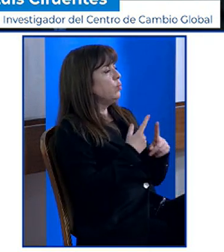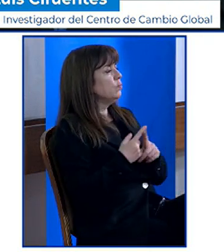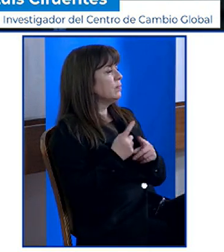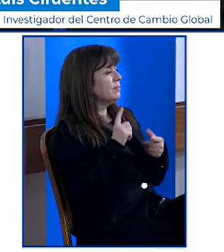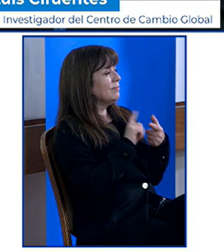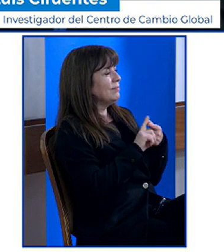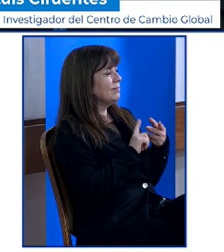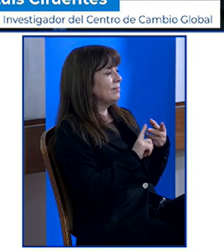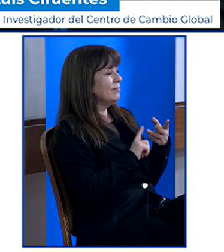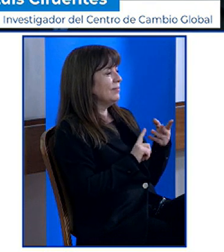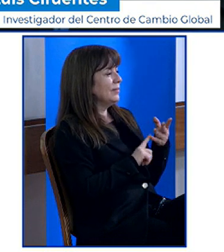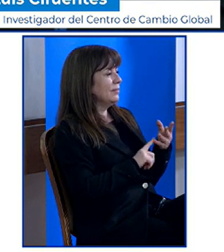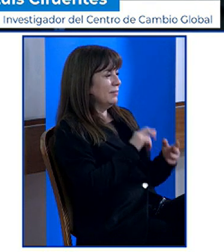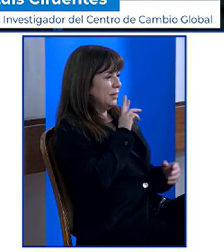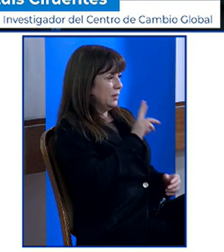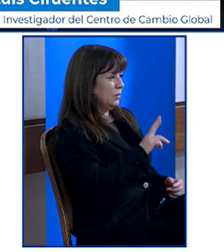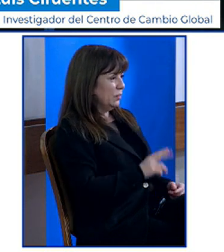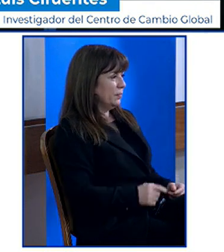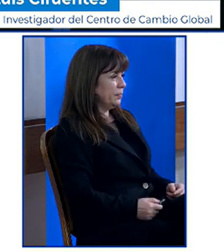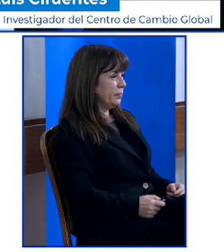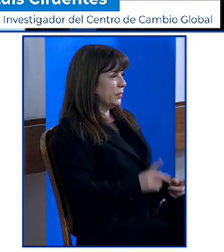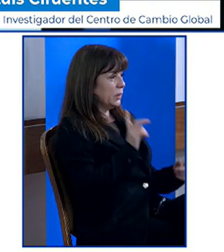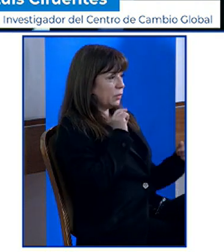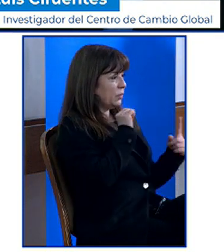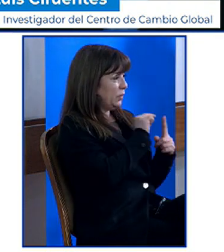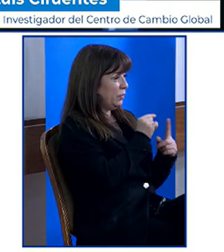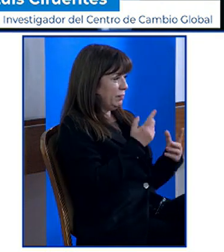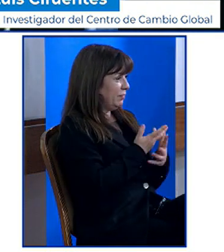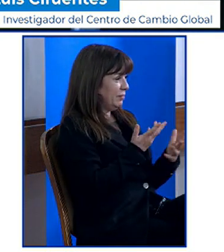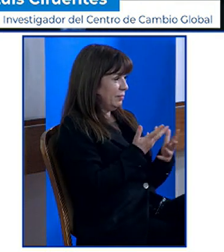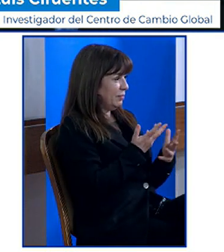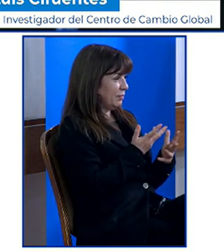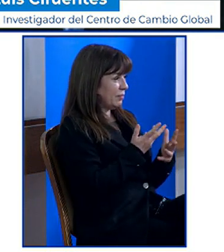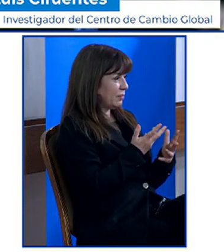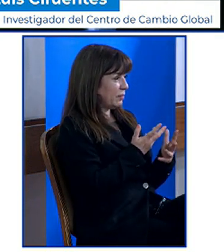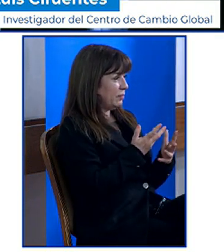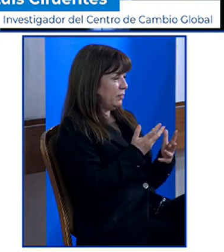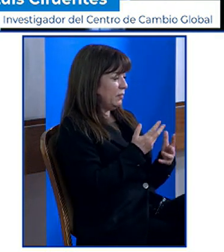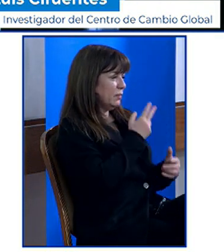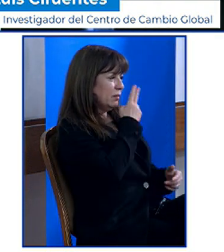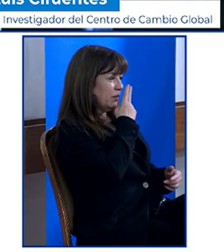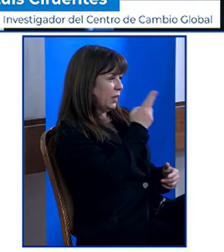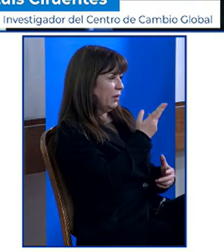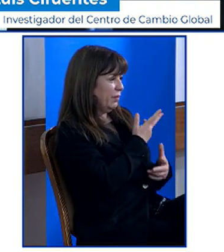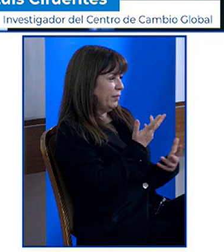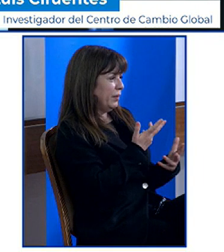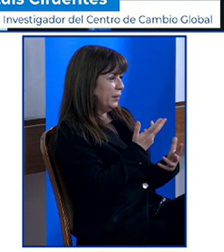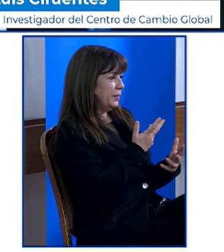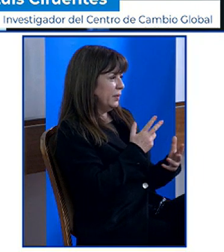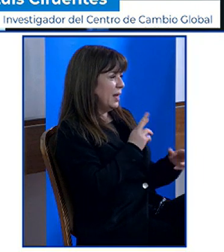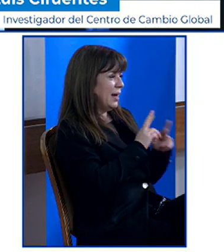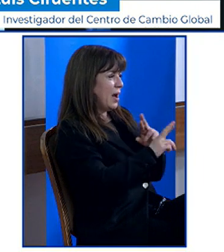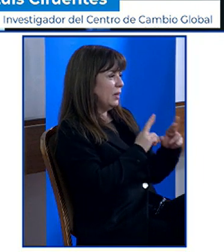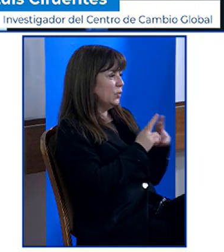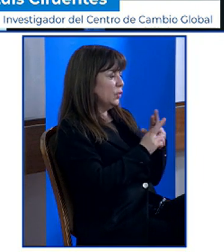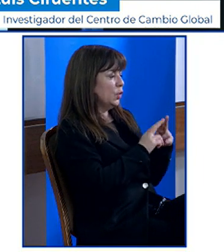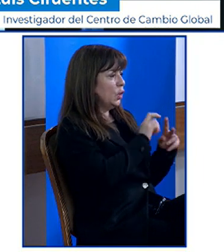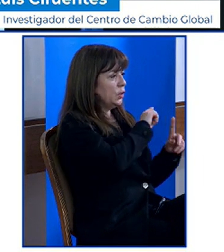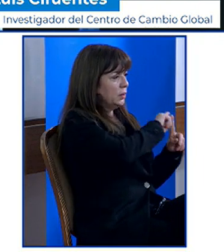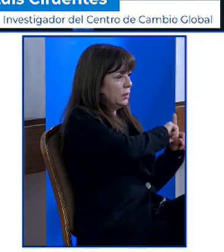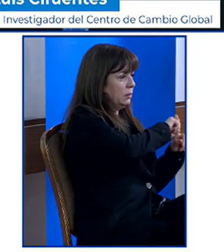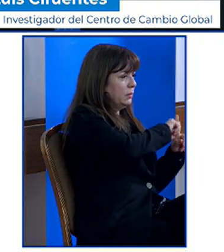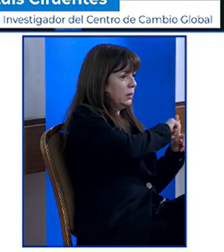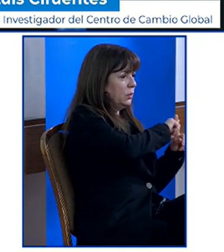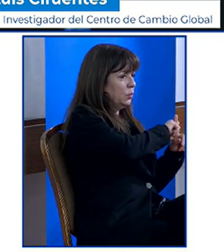de resultados. Bueno, el objetivo es determinar la asociación de